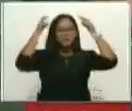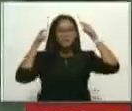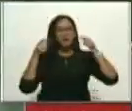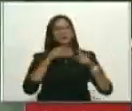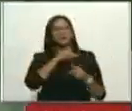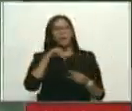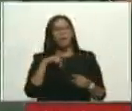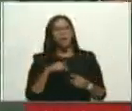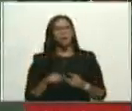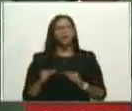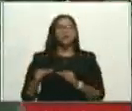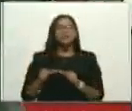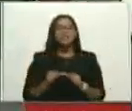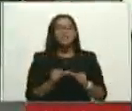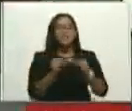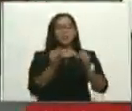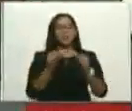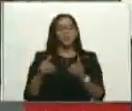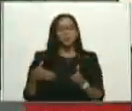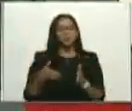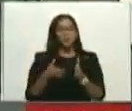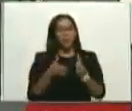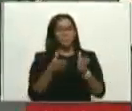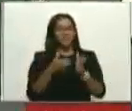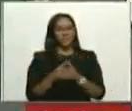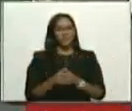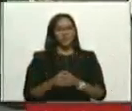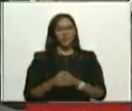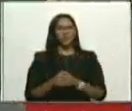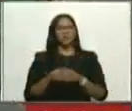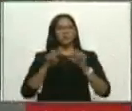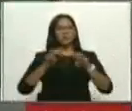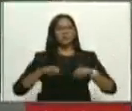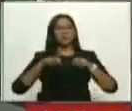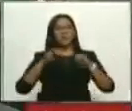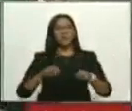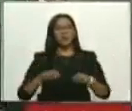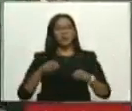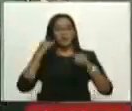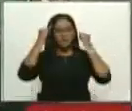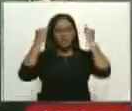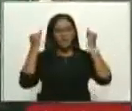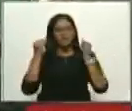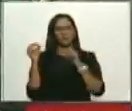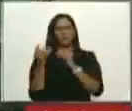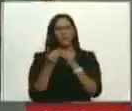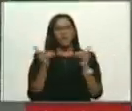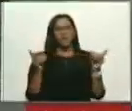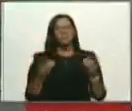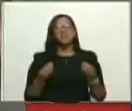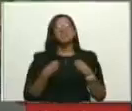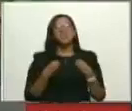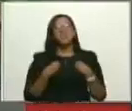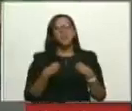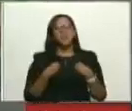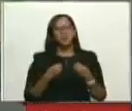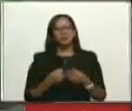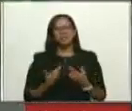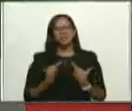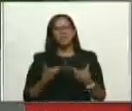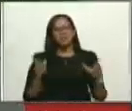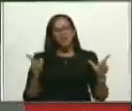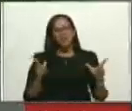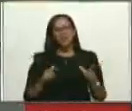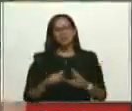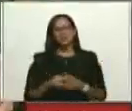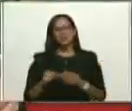de Chávez, siguiendo por su camino, hemos sembrado la idea de una democracia viva, de plenas libertades,